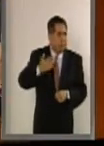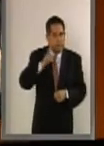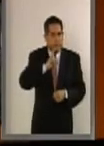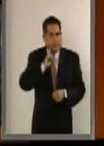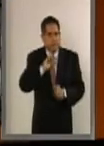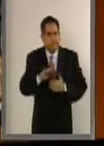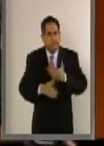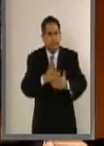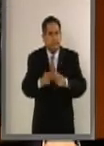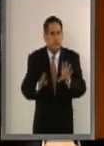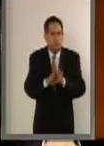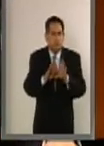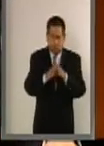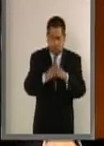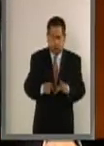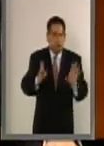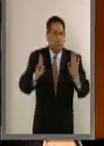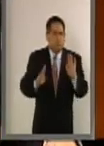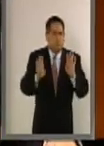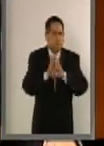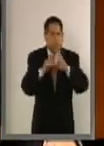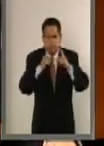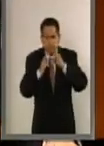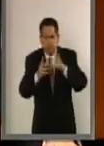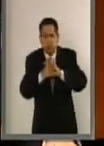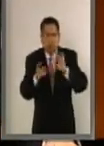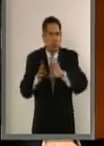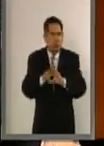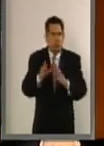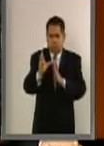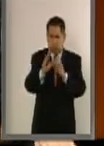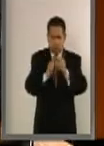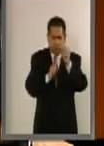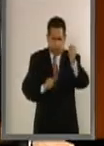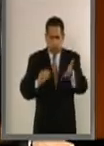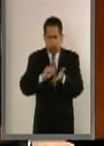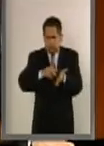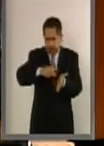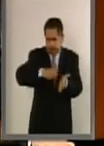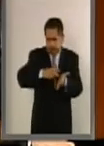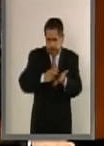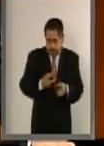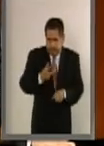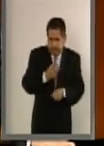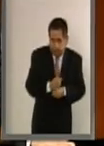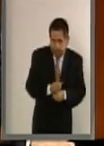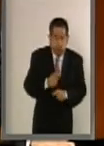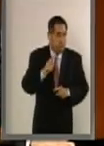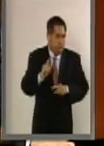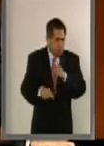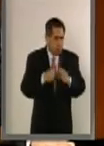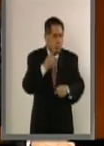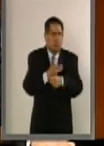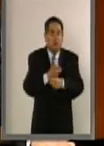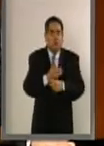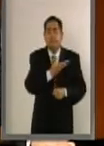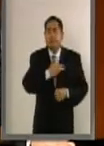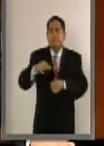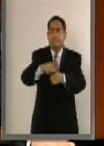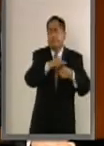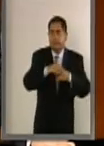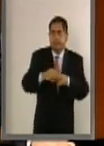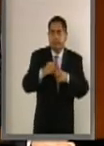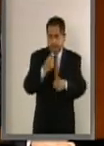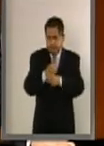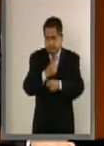legislación y abrimos la legislación de la Constitución, vamos a esa segunda vuelta. También